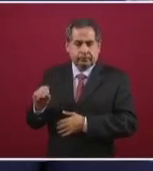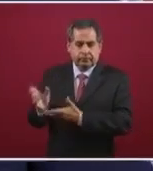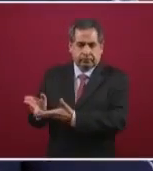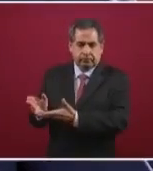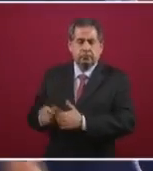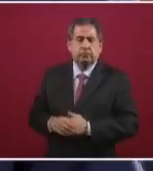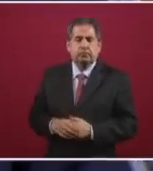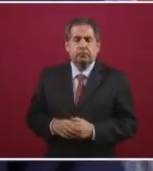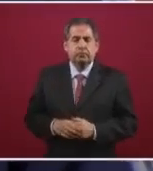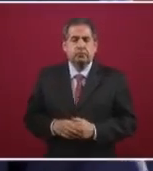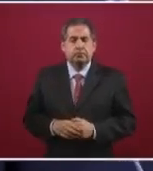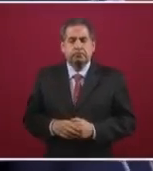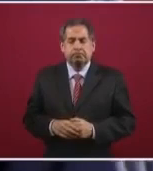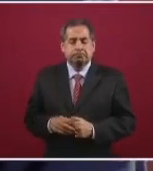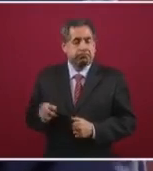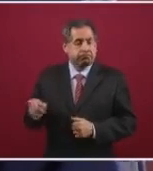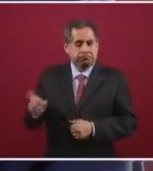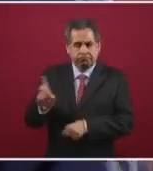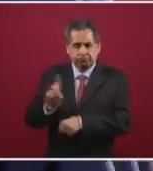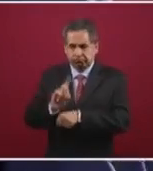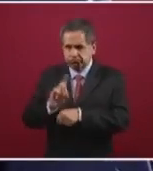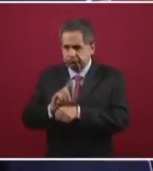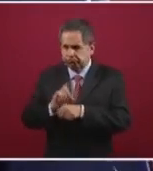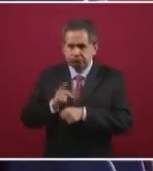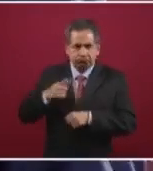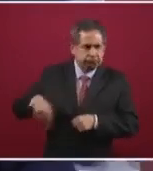Todos los días estamos